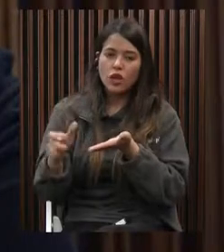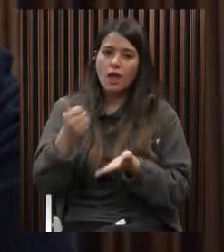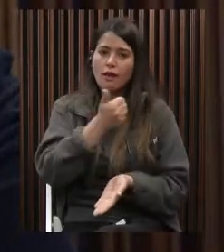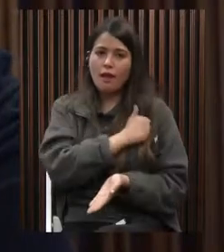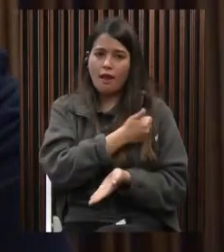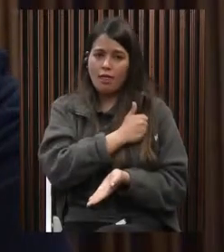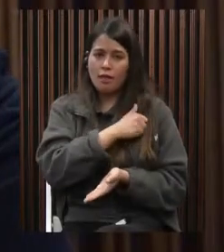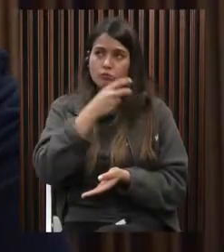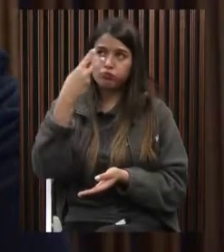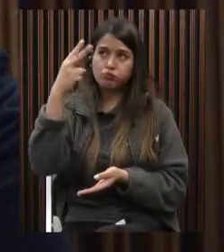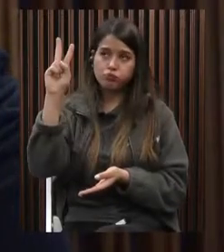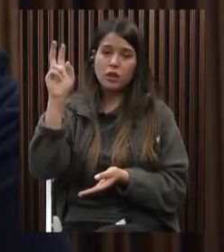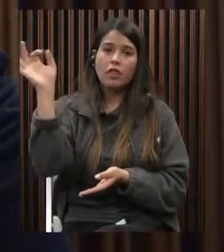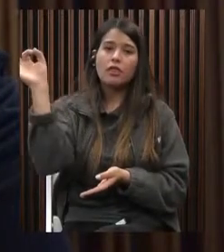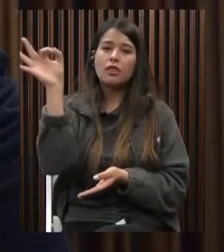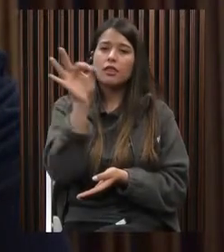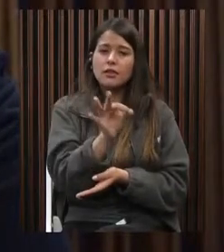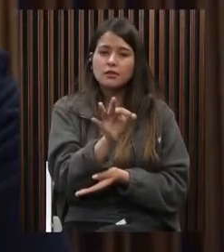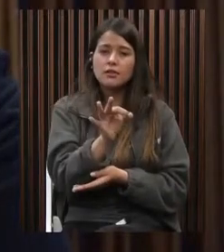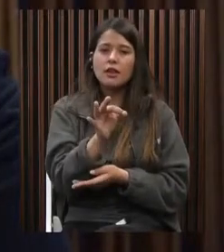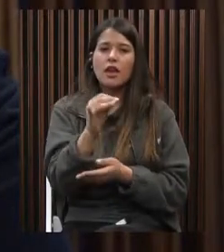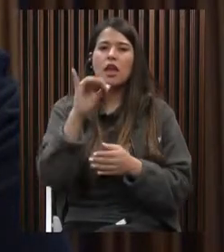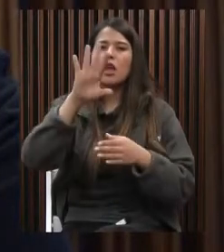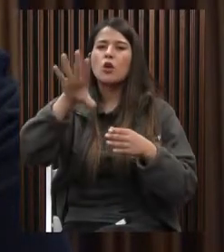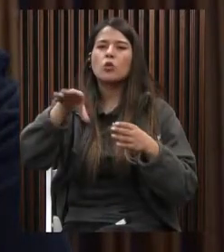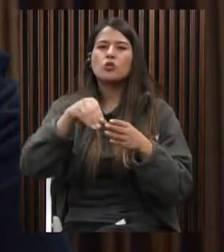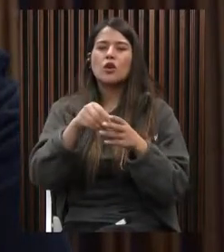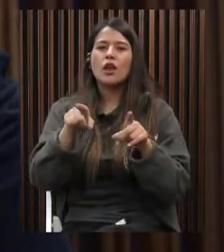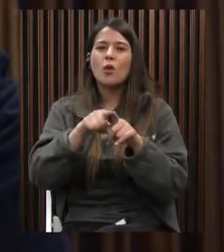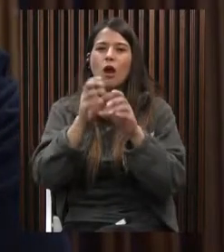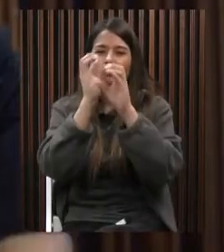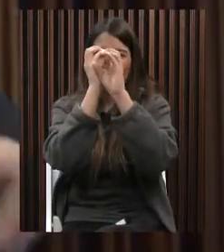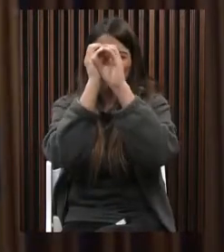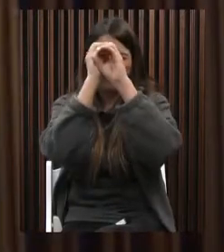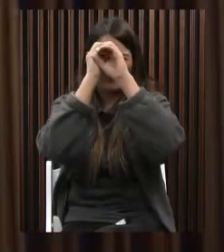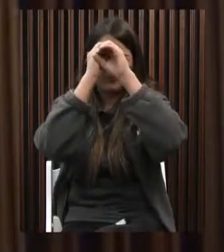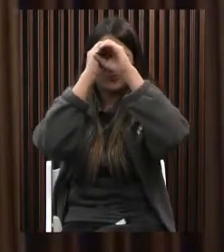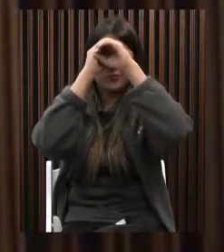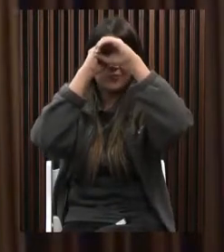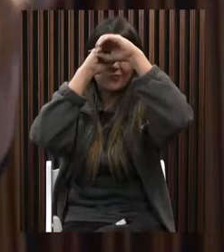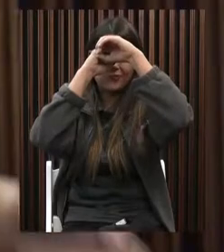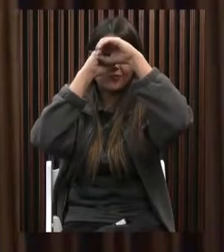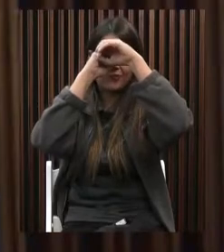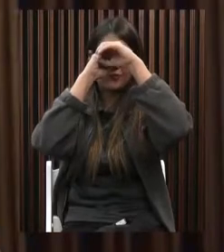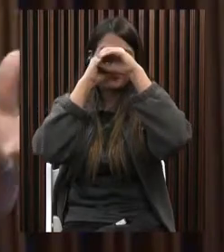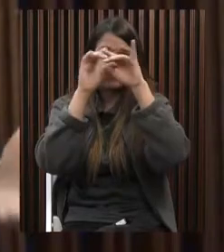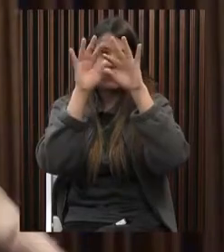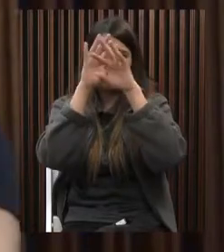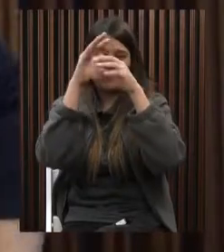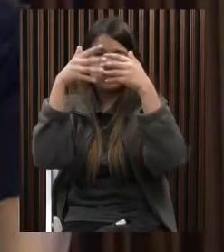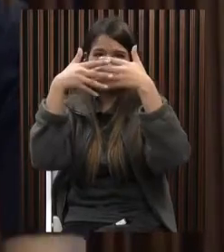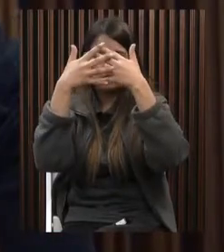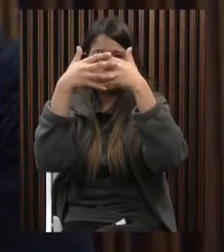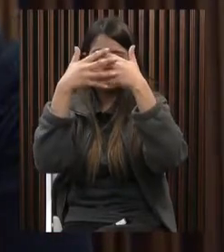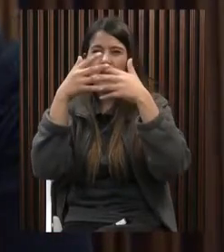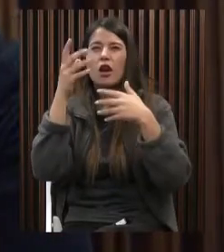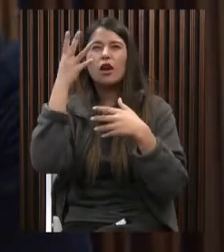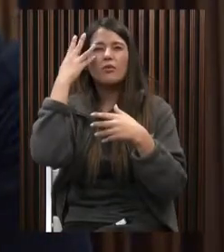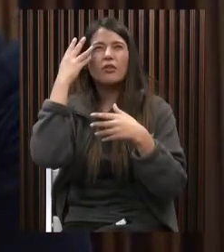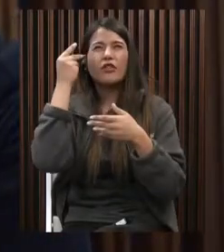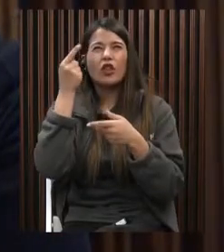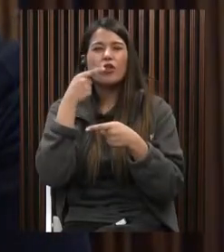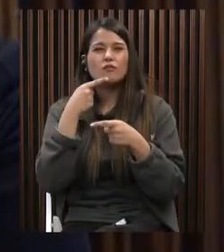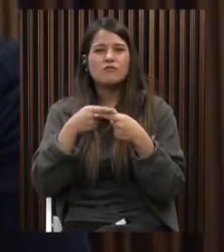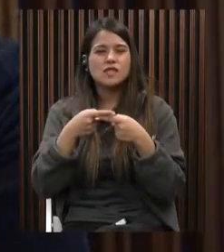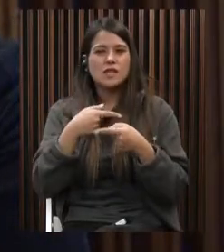canadiense que dice que la inclusión es como un caleidoscopio. Cuando todos, no me acuerdo